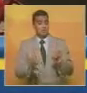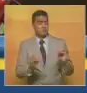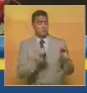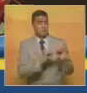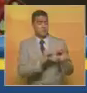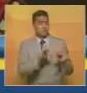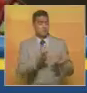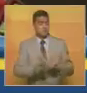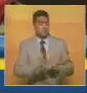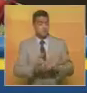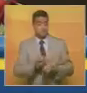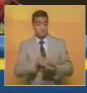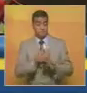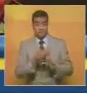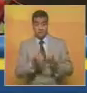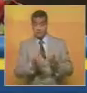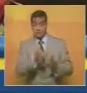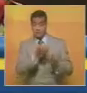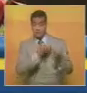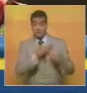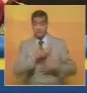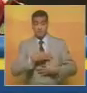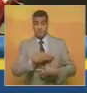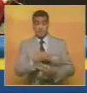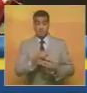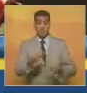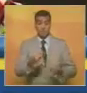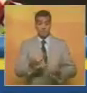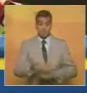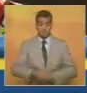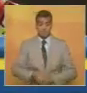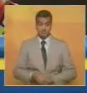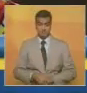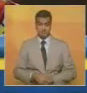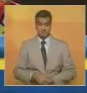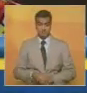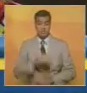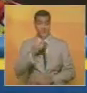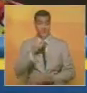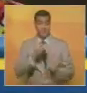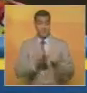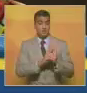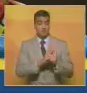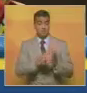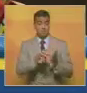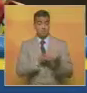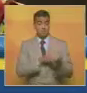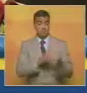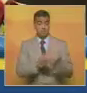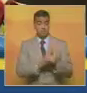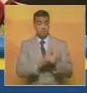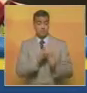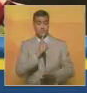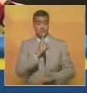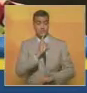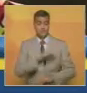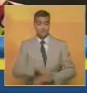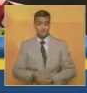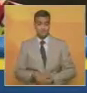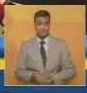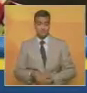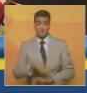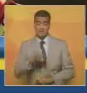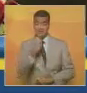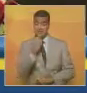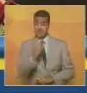Venezuela debido a la preeminencia de intereses económicos e individualistas tales como el derecho agrario y el derecho del agua. La magistrada